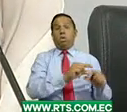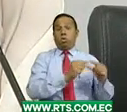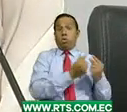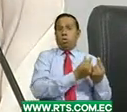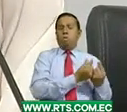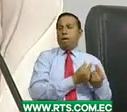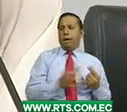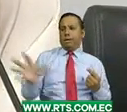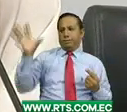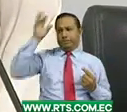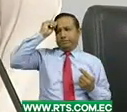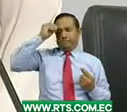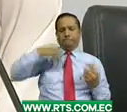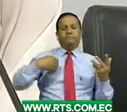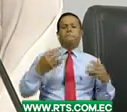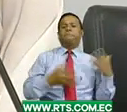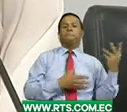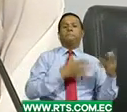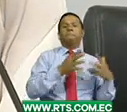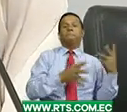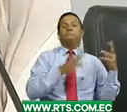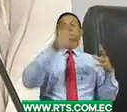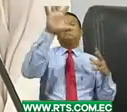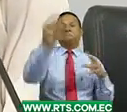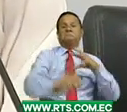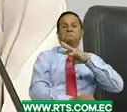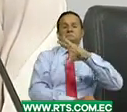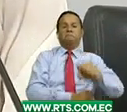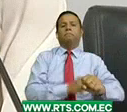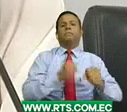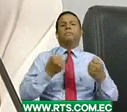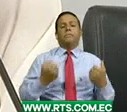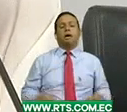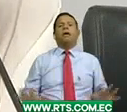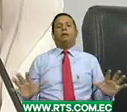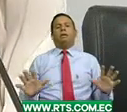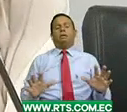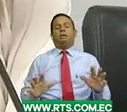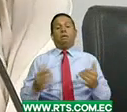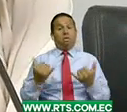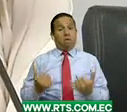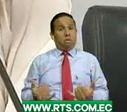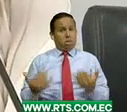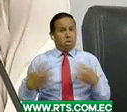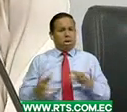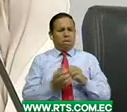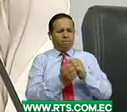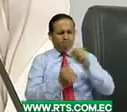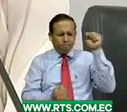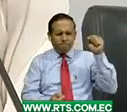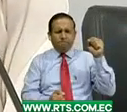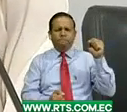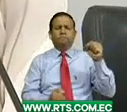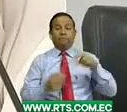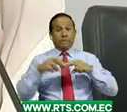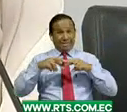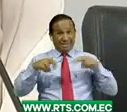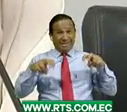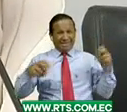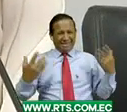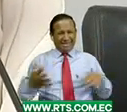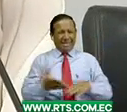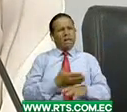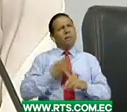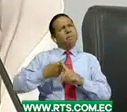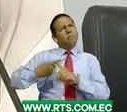delictiva pueda dar estos golpes. Se han incautado, se han encontrado con la investigación de los últimos meses